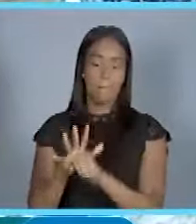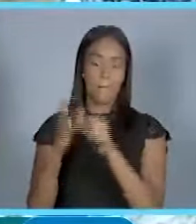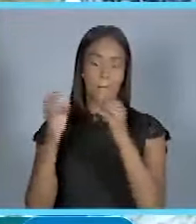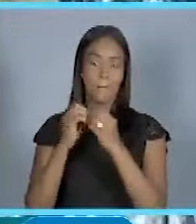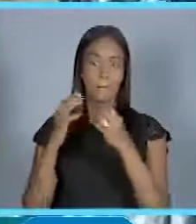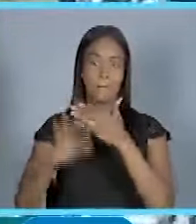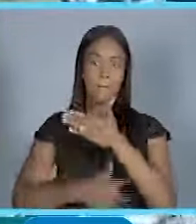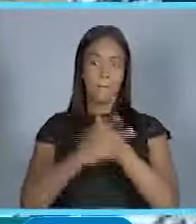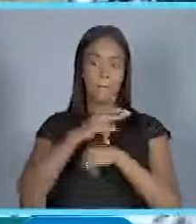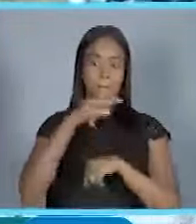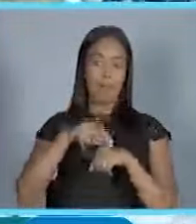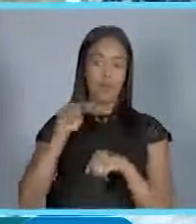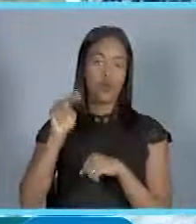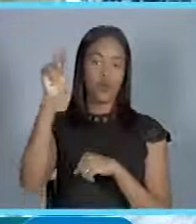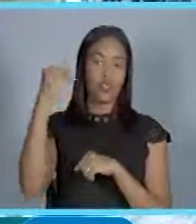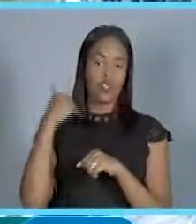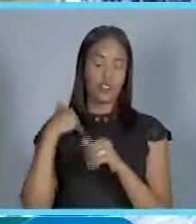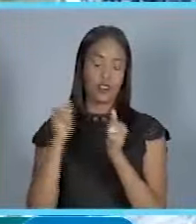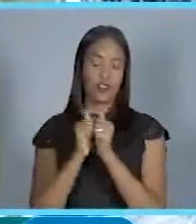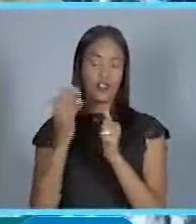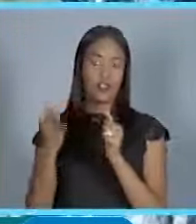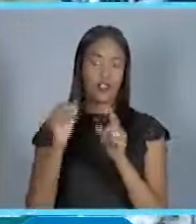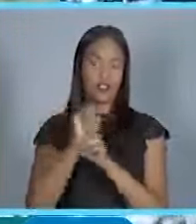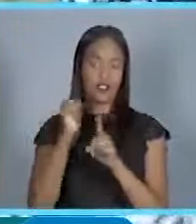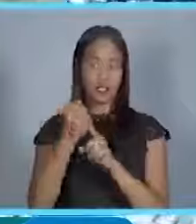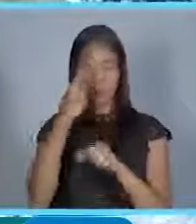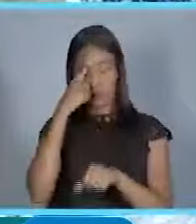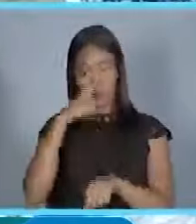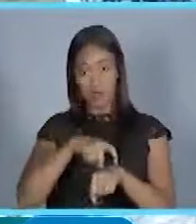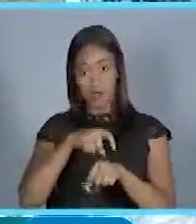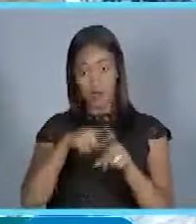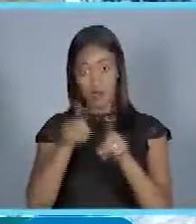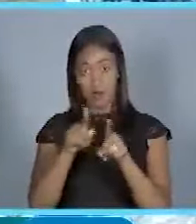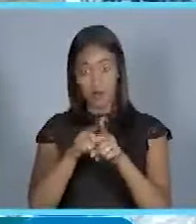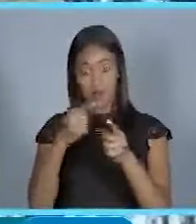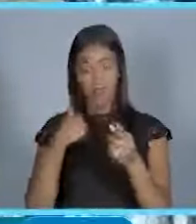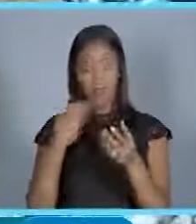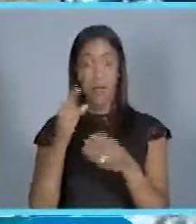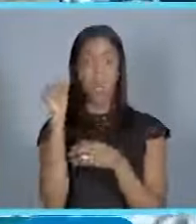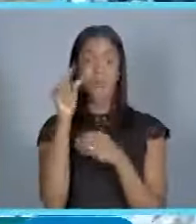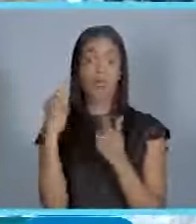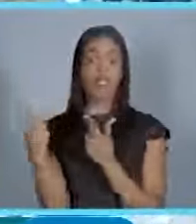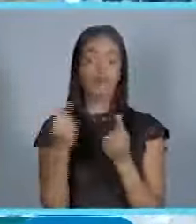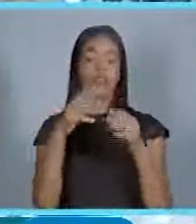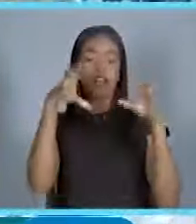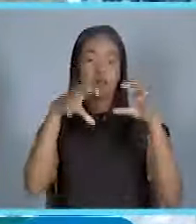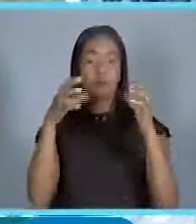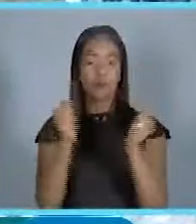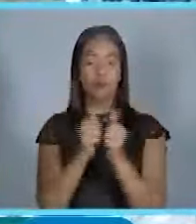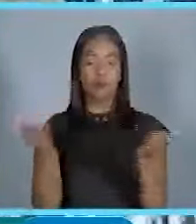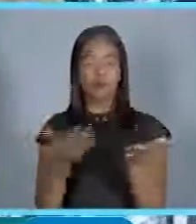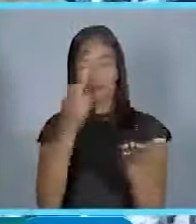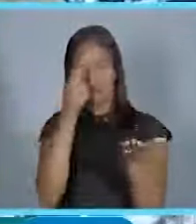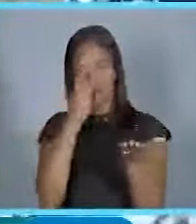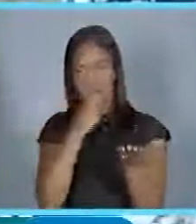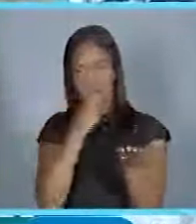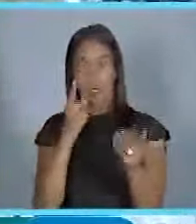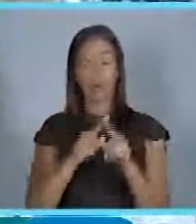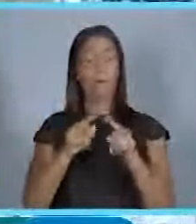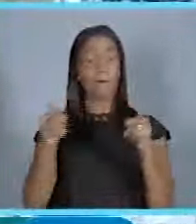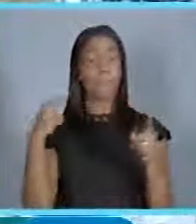aguas del Atlántico Norte que está dominando en las condiciones del tiempo y también está generando poca actividad de lluvia sobre la República Dominicana.